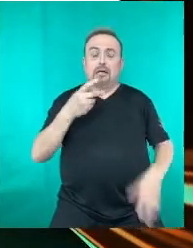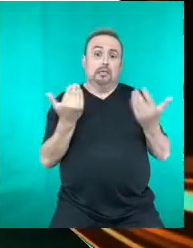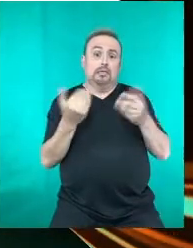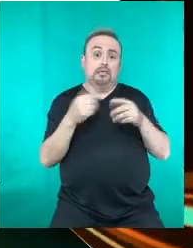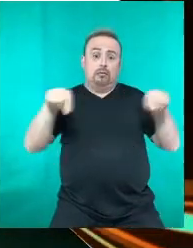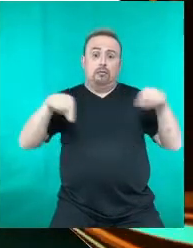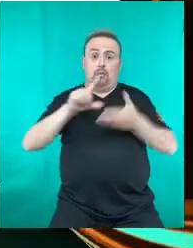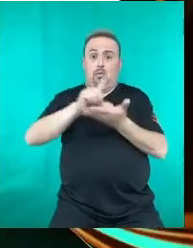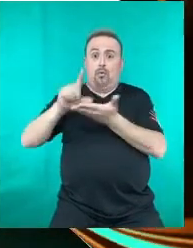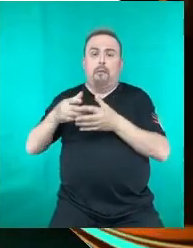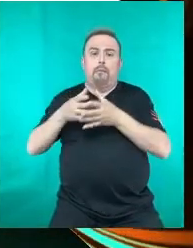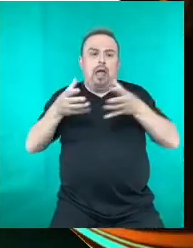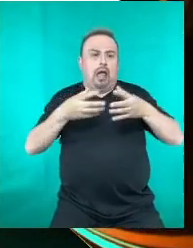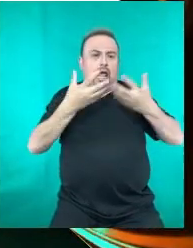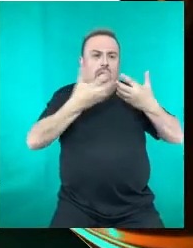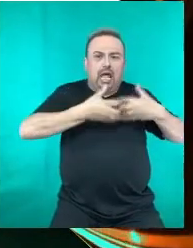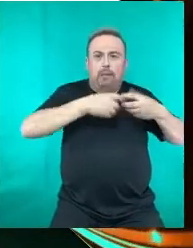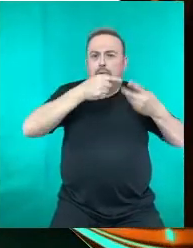etcétera, más equipo.